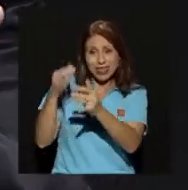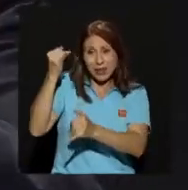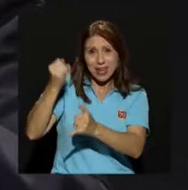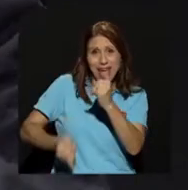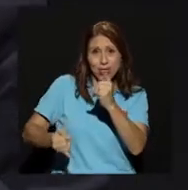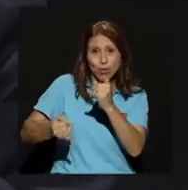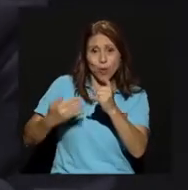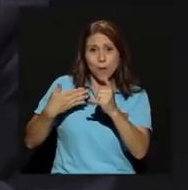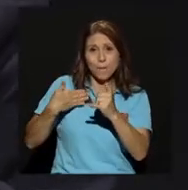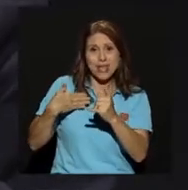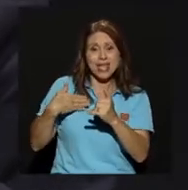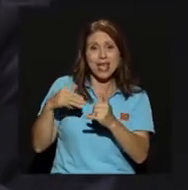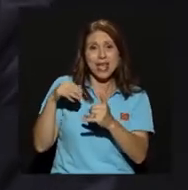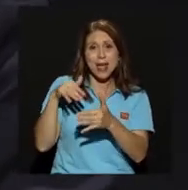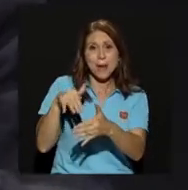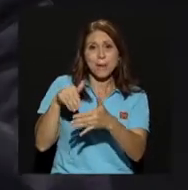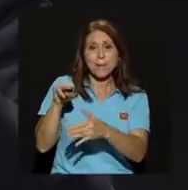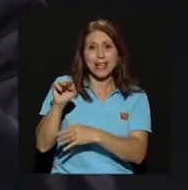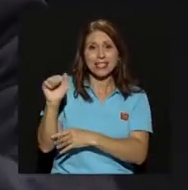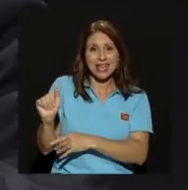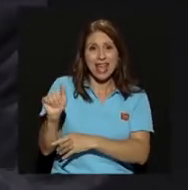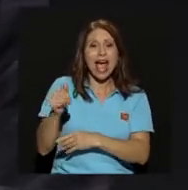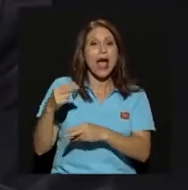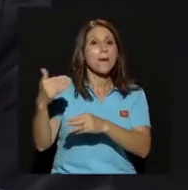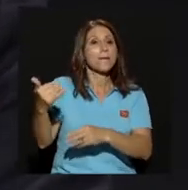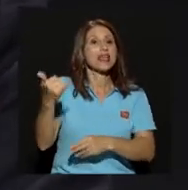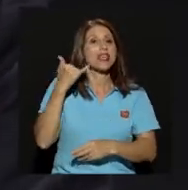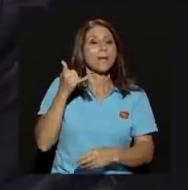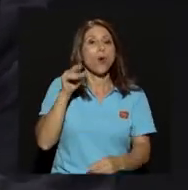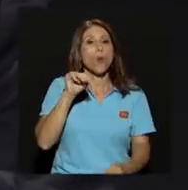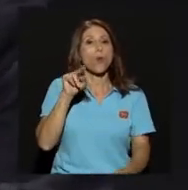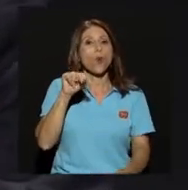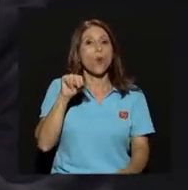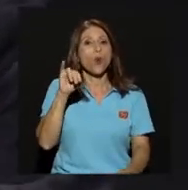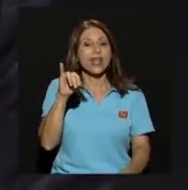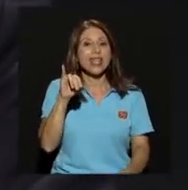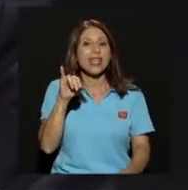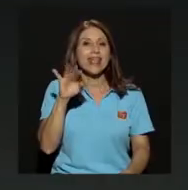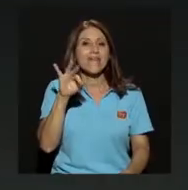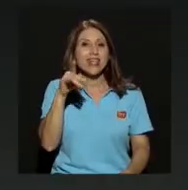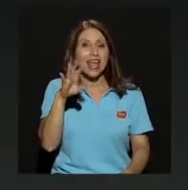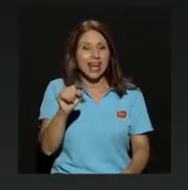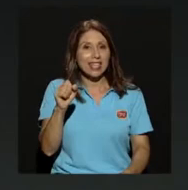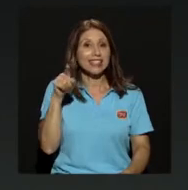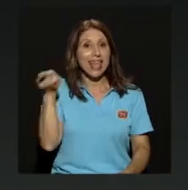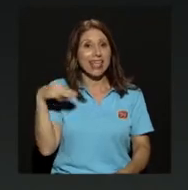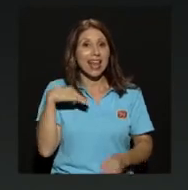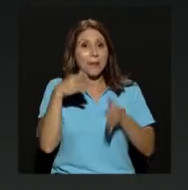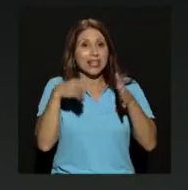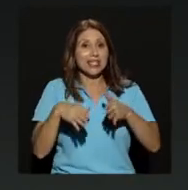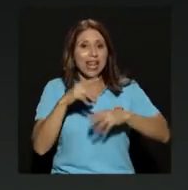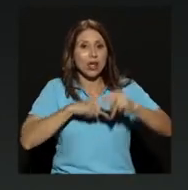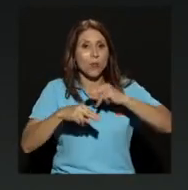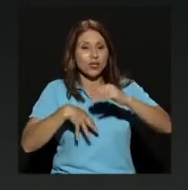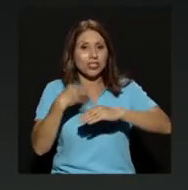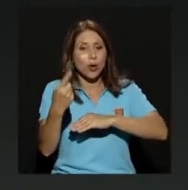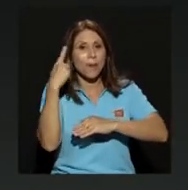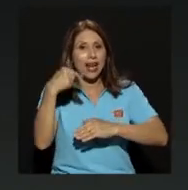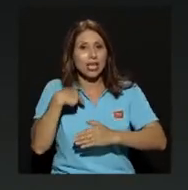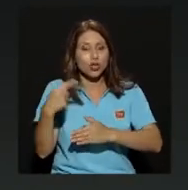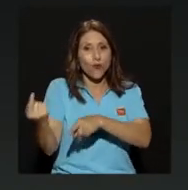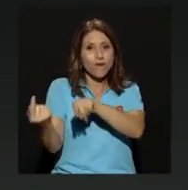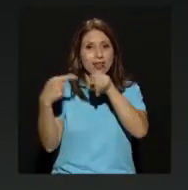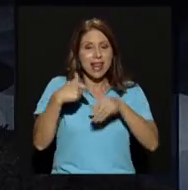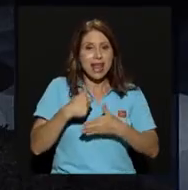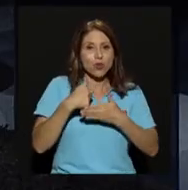figueres que era la ministra de comercio exterior martín era trabajar en el ministerio de comercio exterior y le ayudara desde el punto de vista legal al equipo que estaba